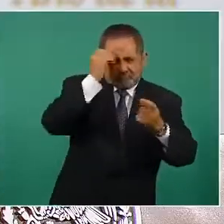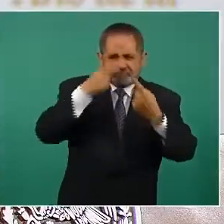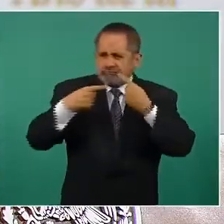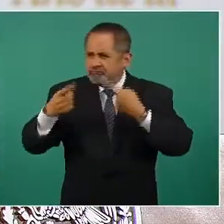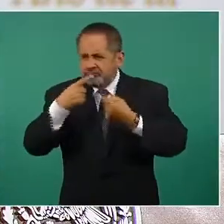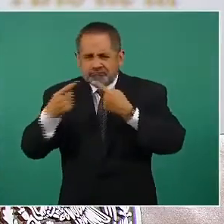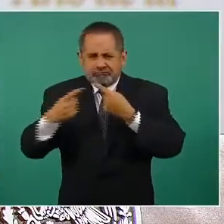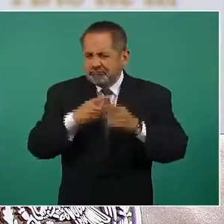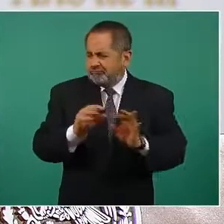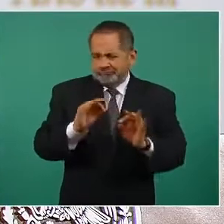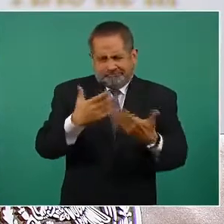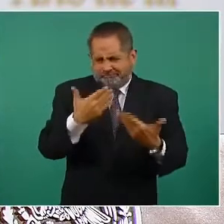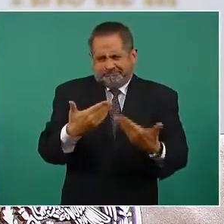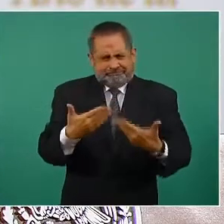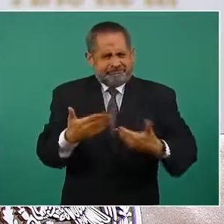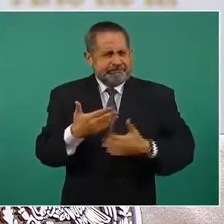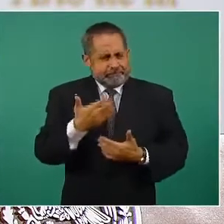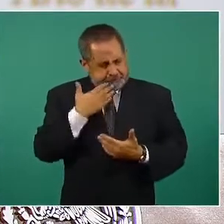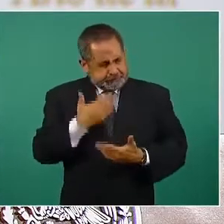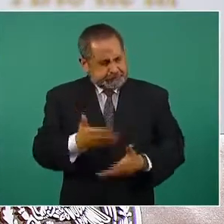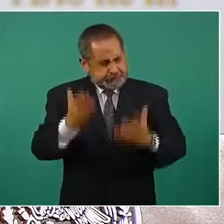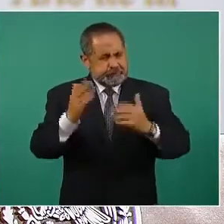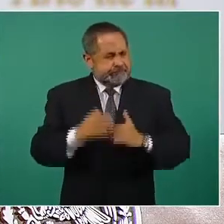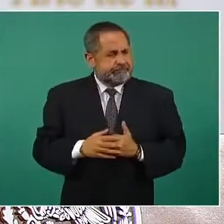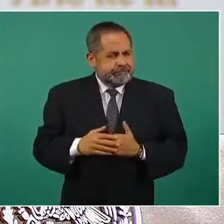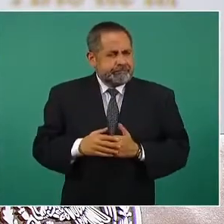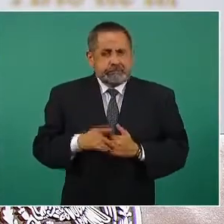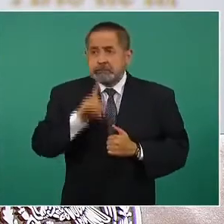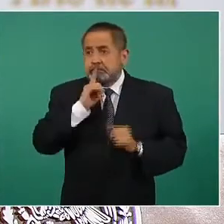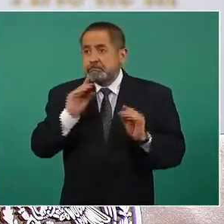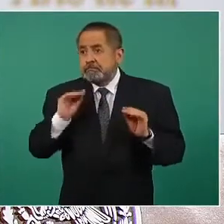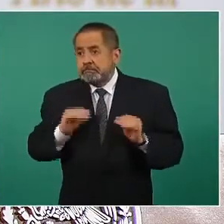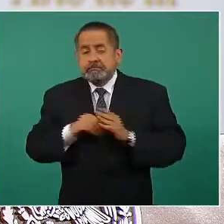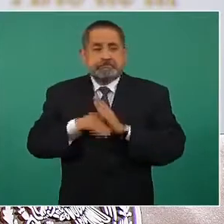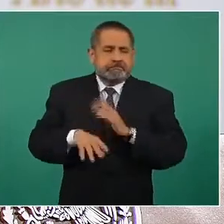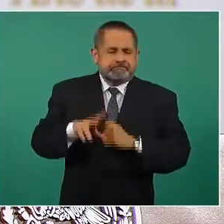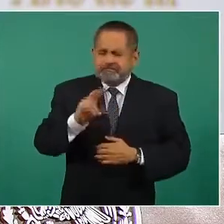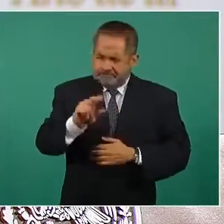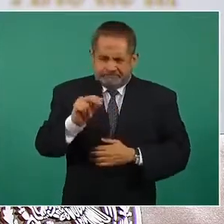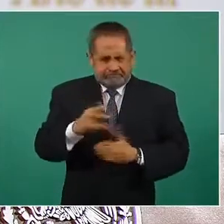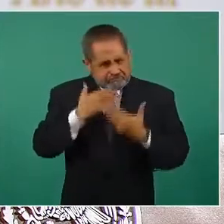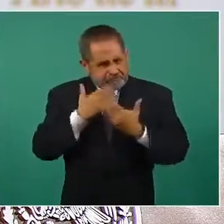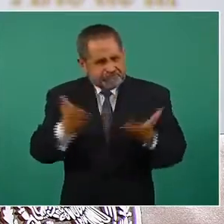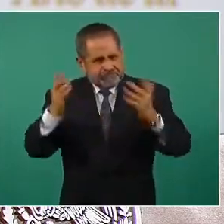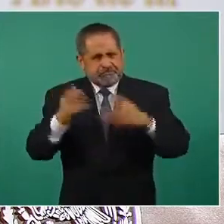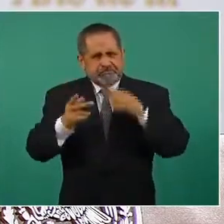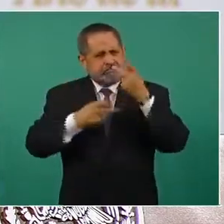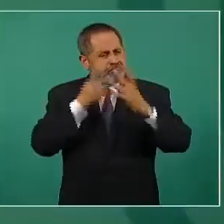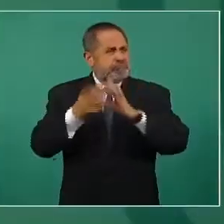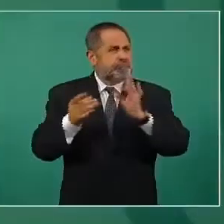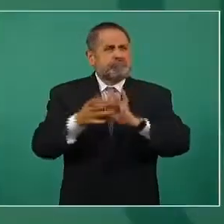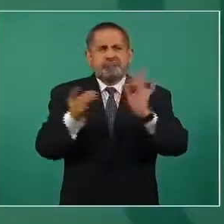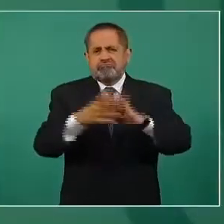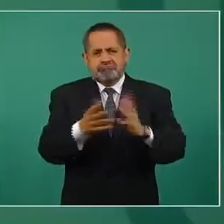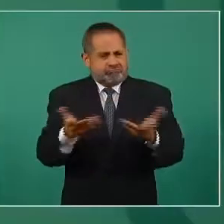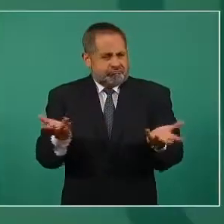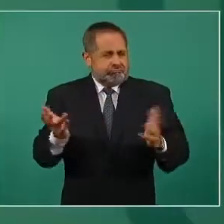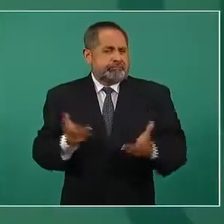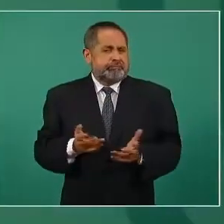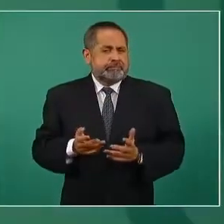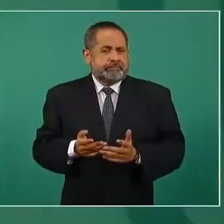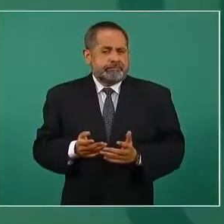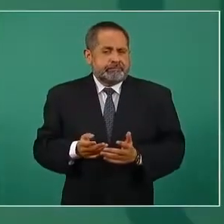cosas, el que no nos quedemos callados y que nada más